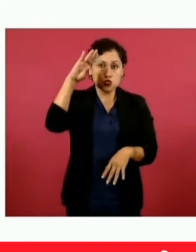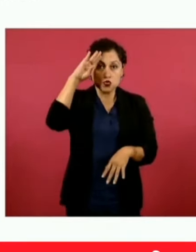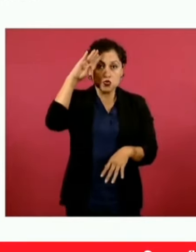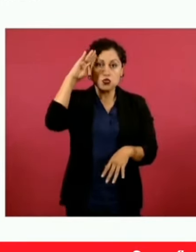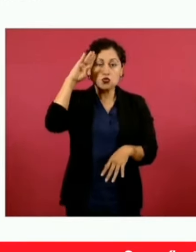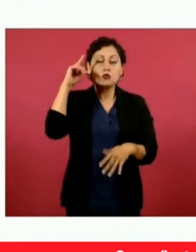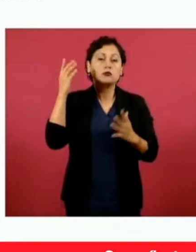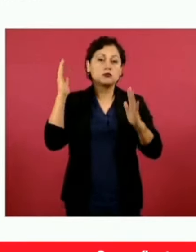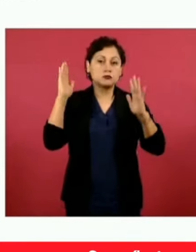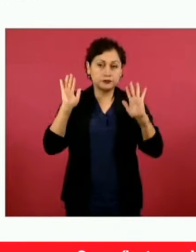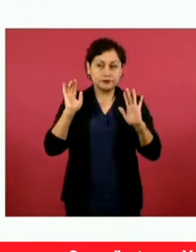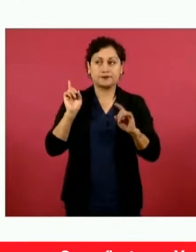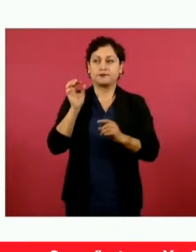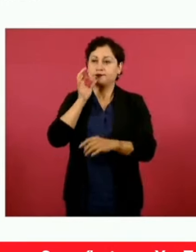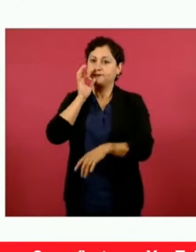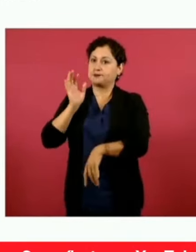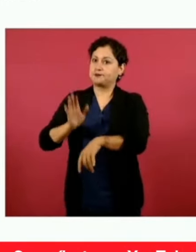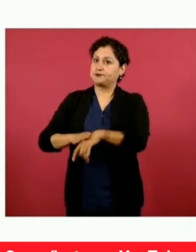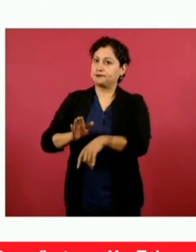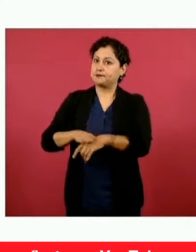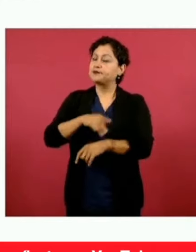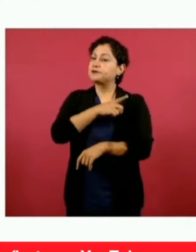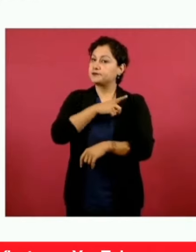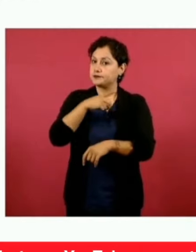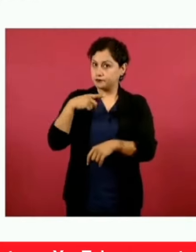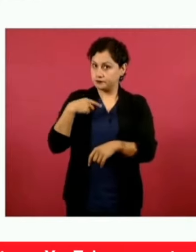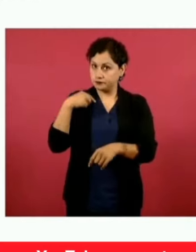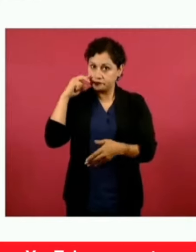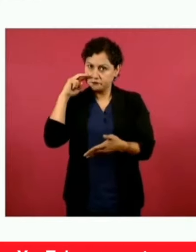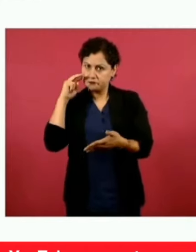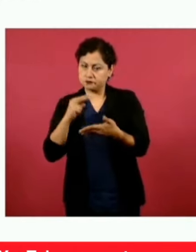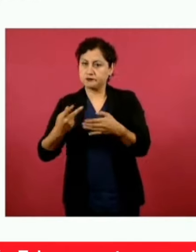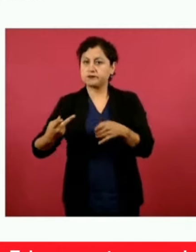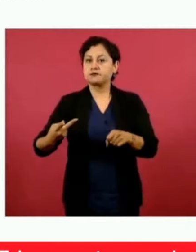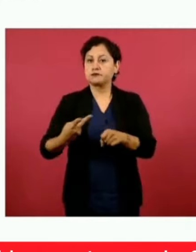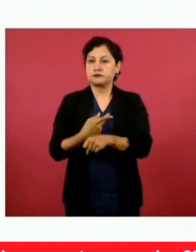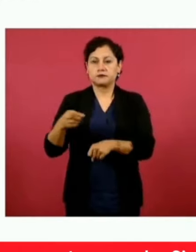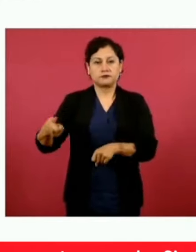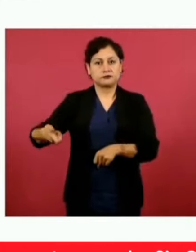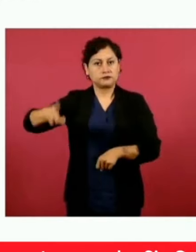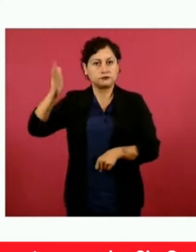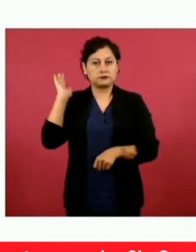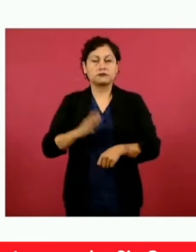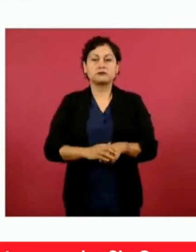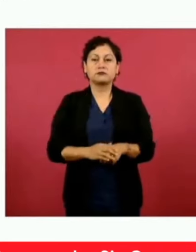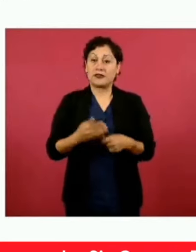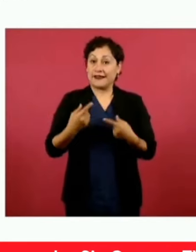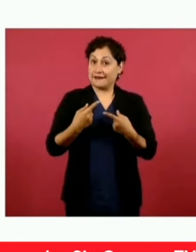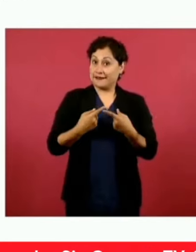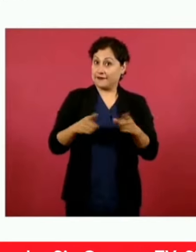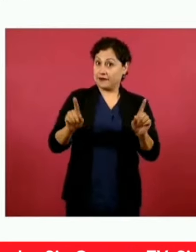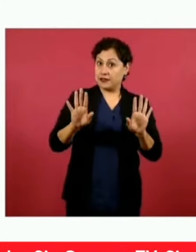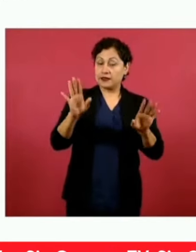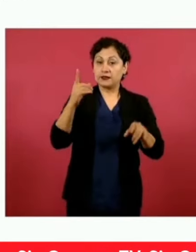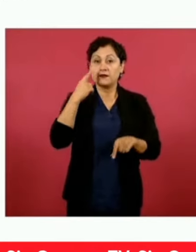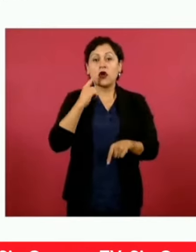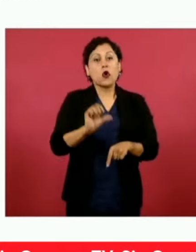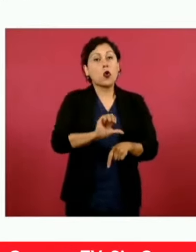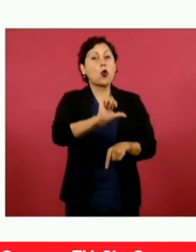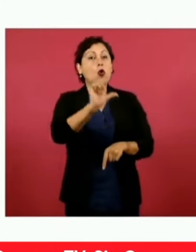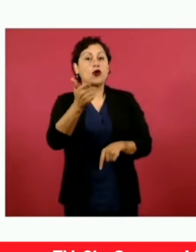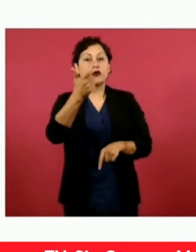de corregir, está bastante caro allá en Tulum, Quintana Roo. Y, por ejemplo, frente a esto, tenemos aliadas del consumidor,